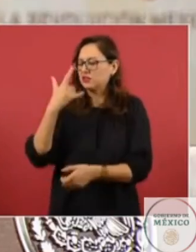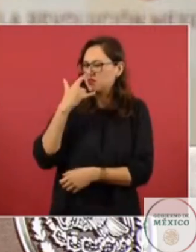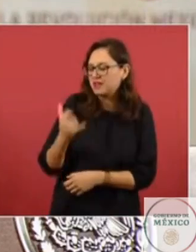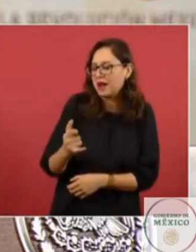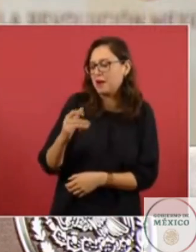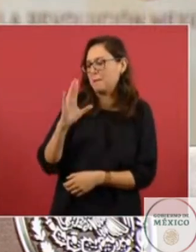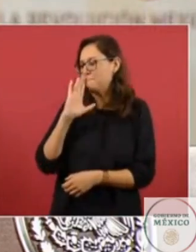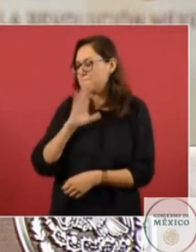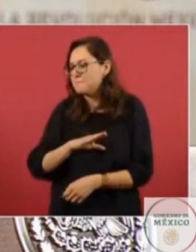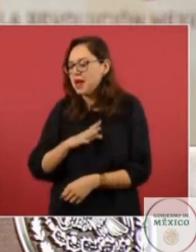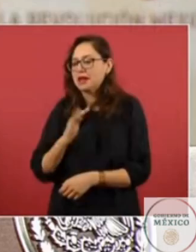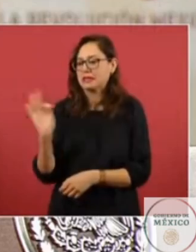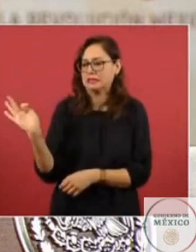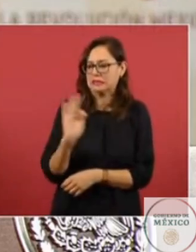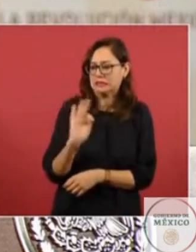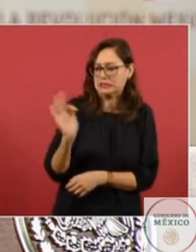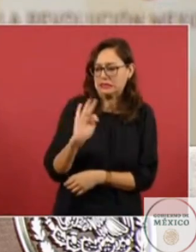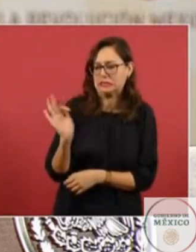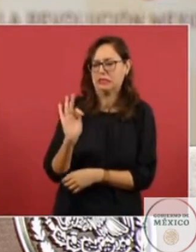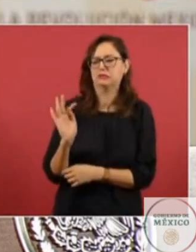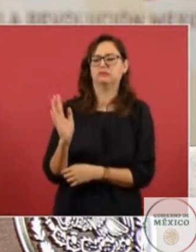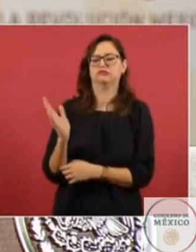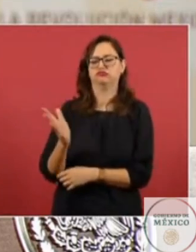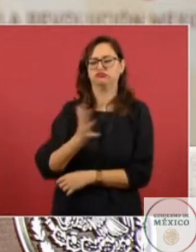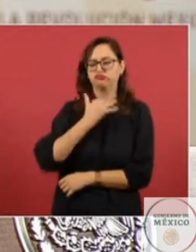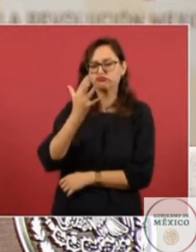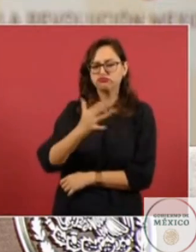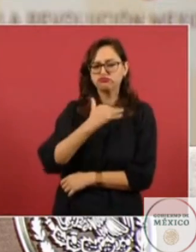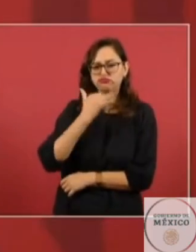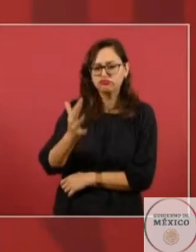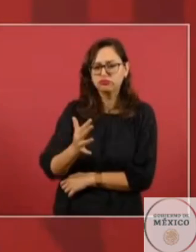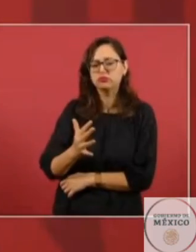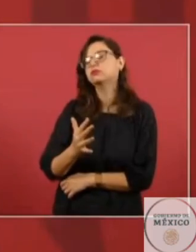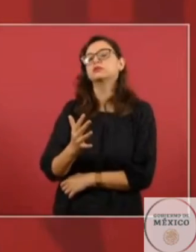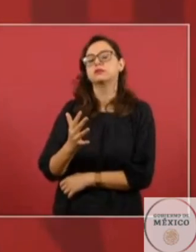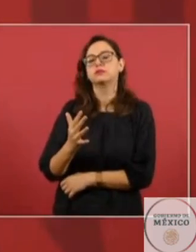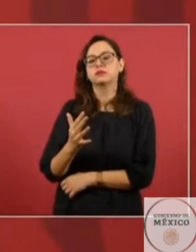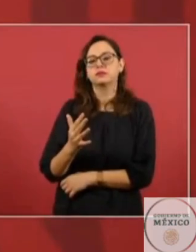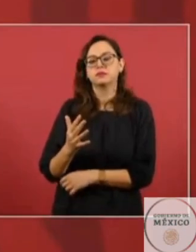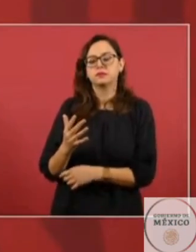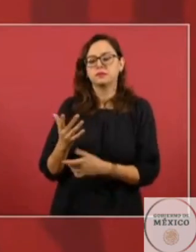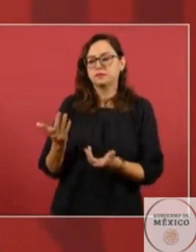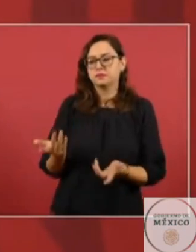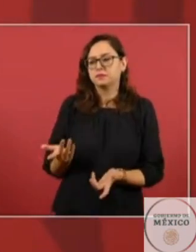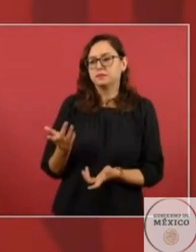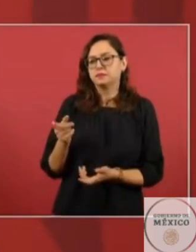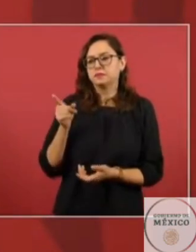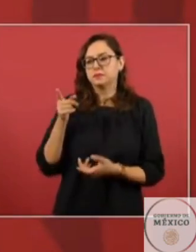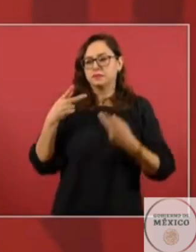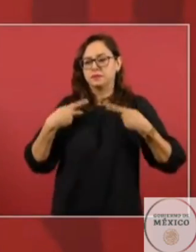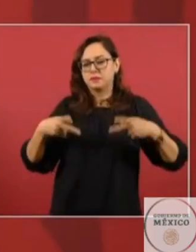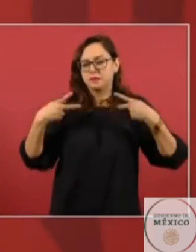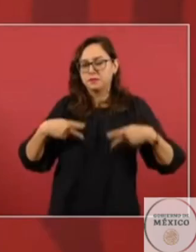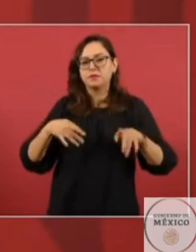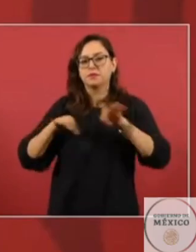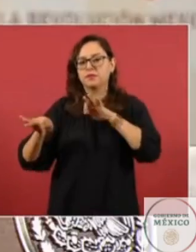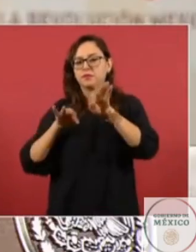En esta nota que yo acabo de leer, no. Si los hubiera me hubiera yo referido a eso, claro.